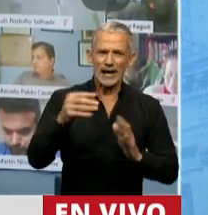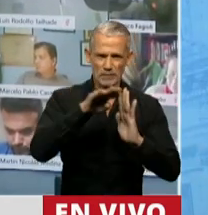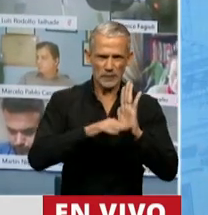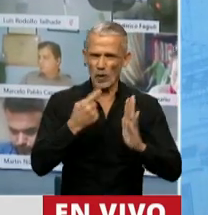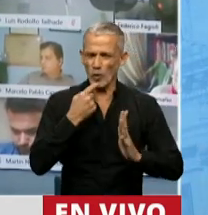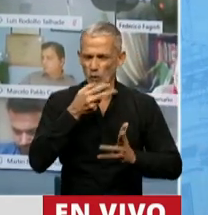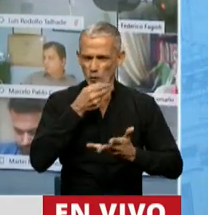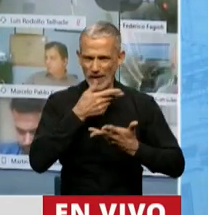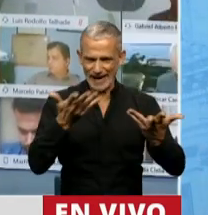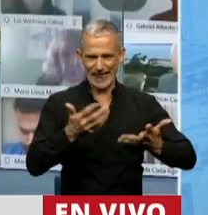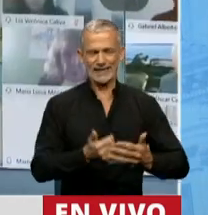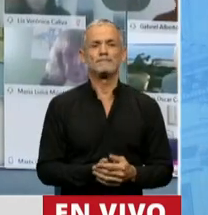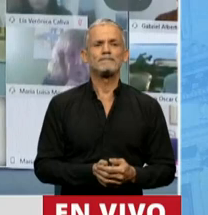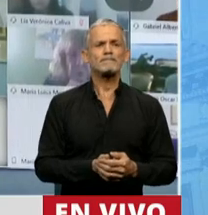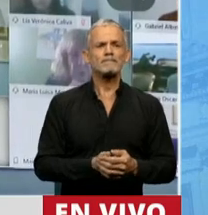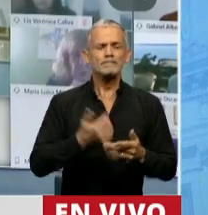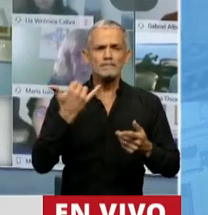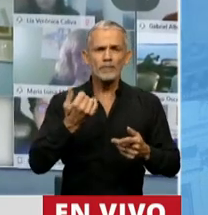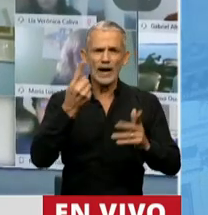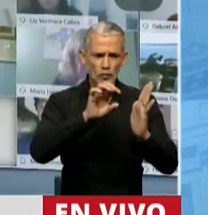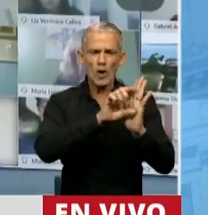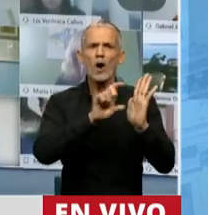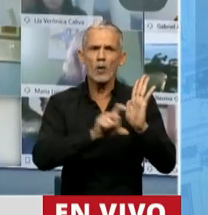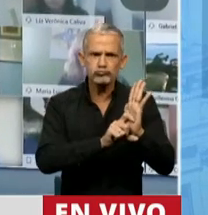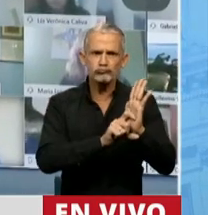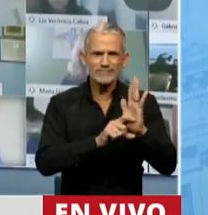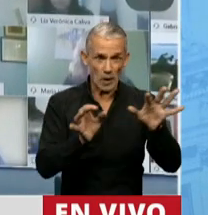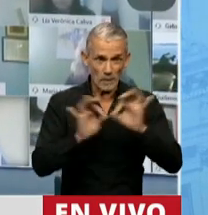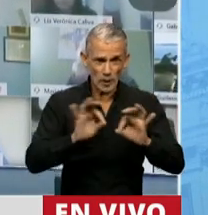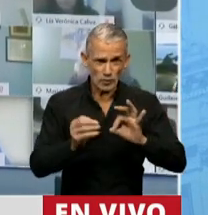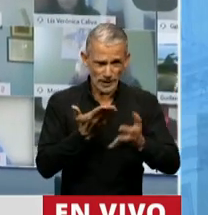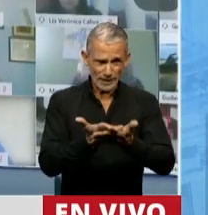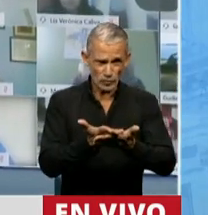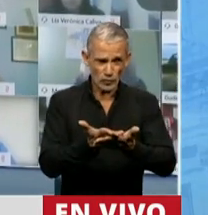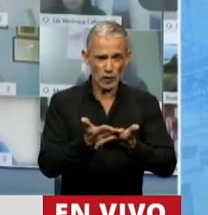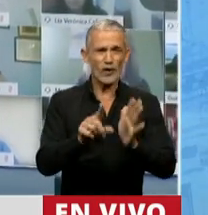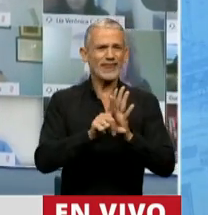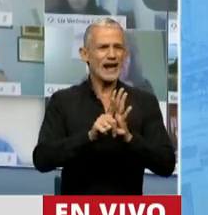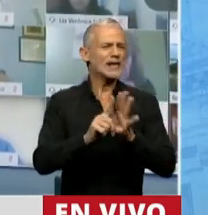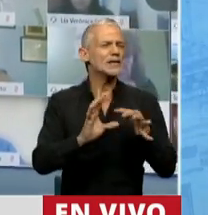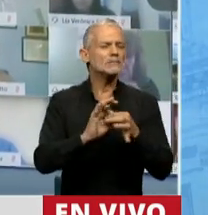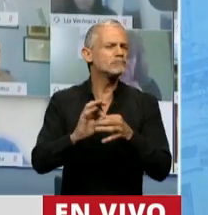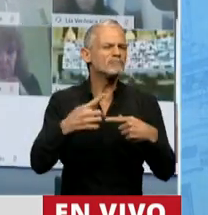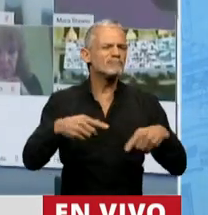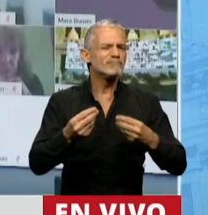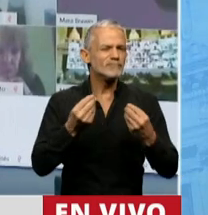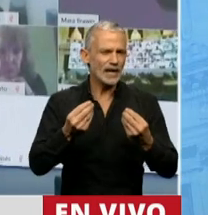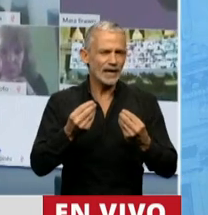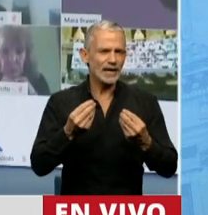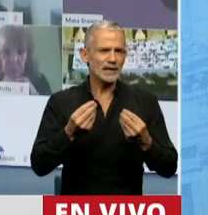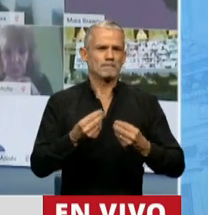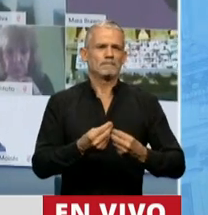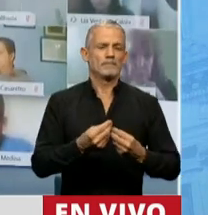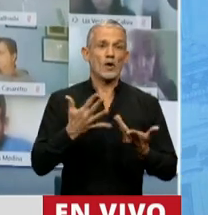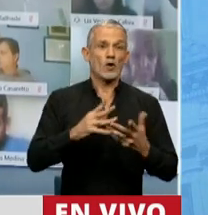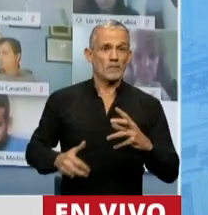materia. Hay un capítulo del proyecto que estamos tratando que tiene que ver